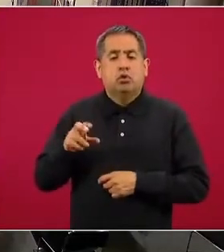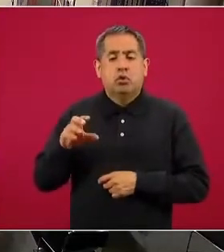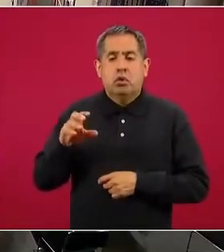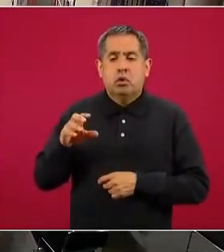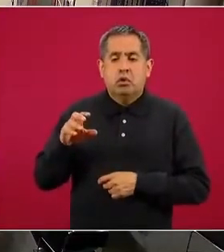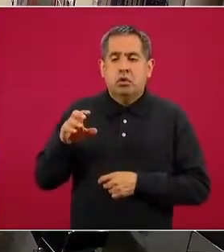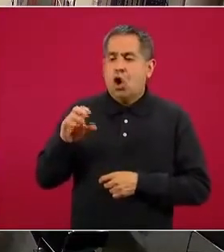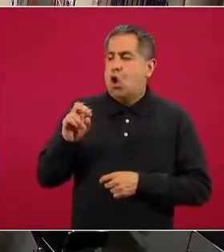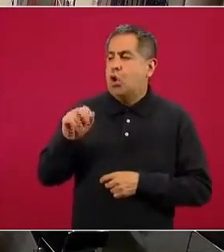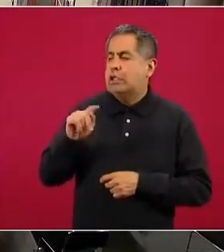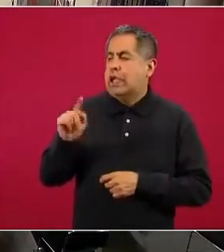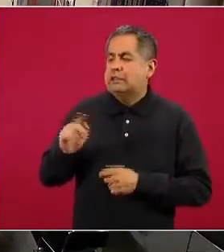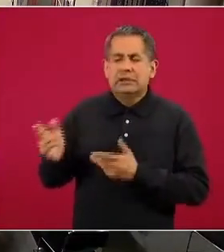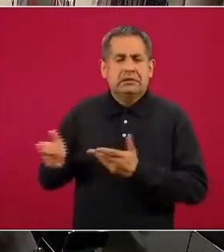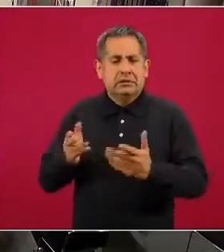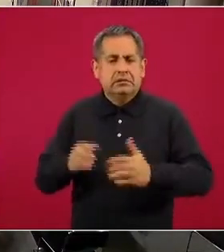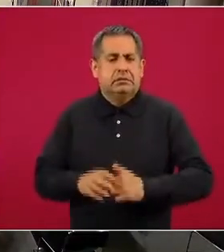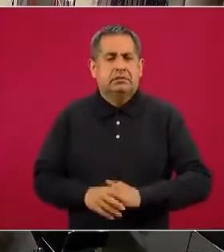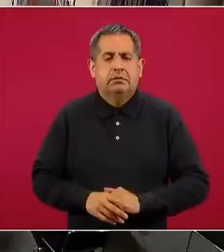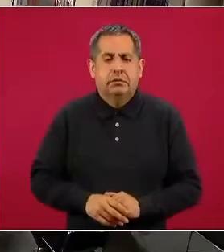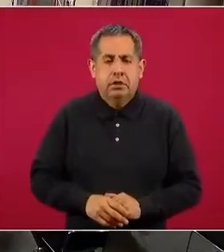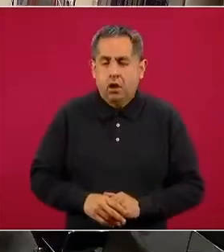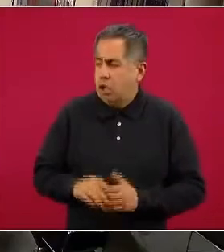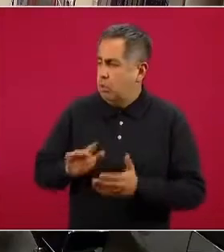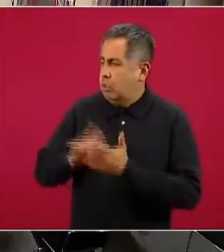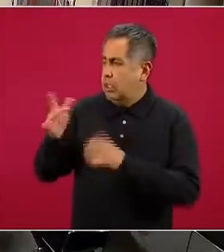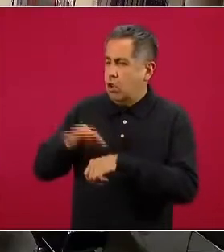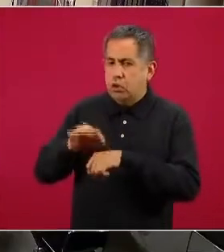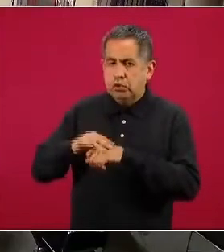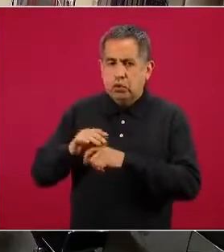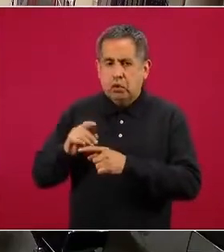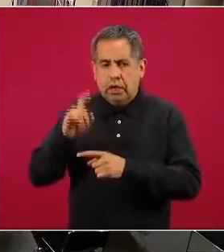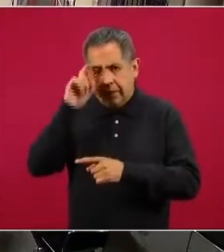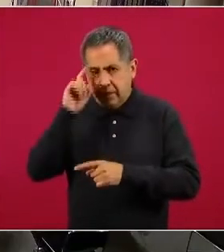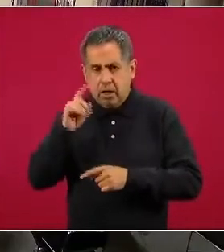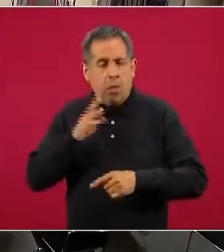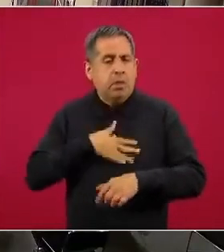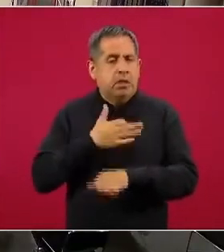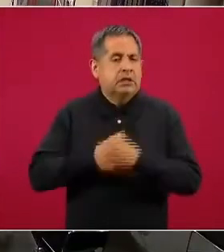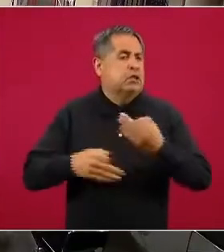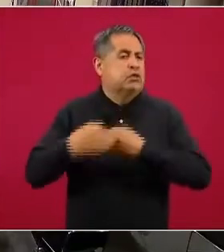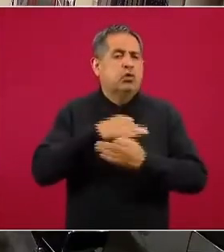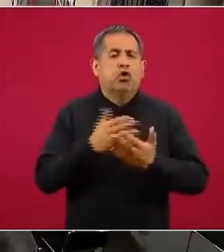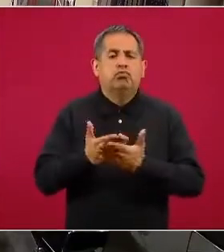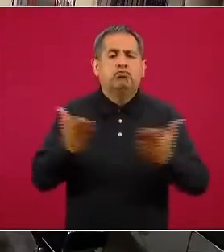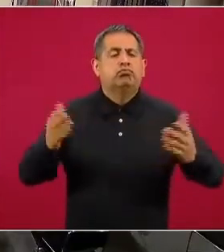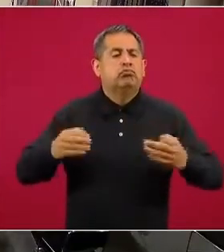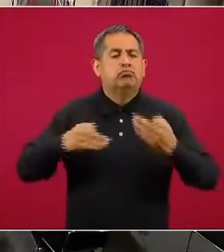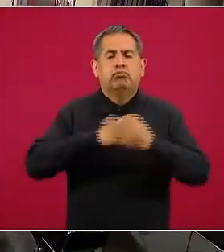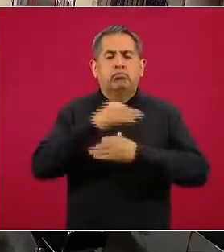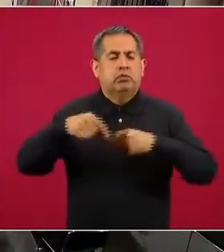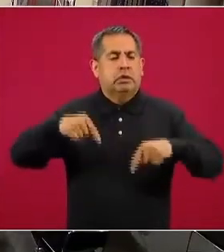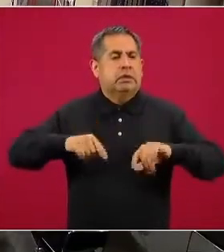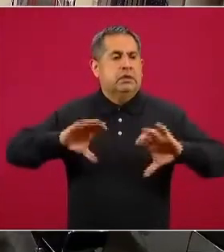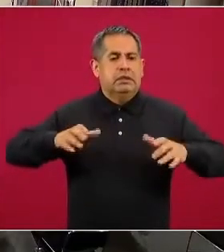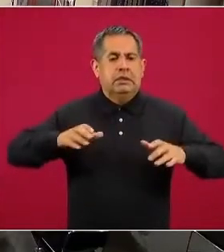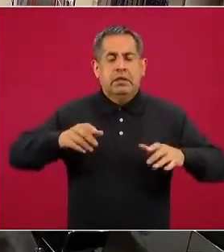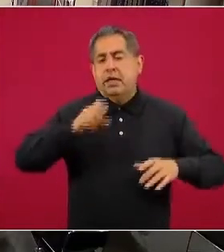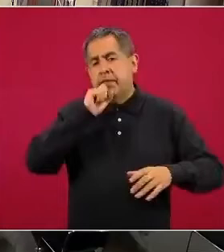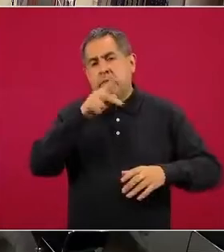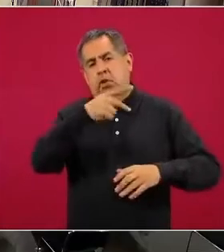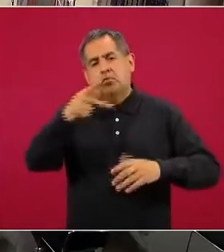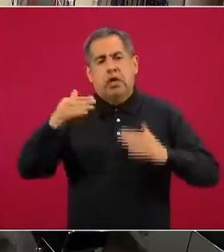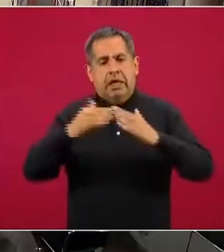pública en los estados? Muchas gracias, doctor López-Gatell. Muy buenas tardes tengan todas y todos aquí en Palacio Nacional y en